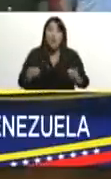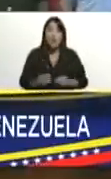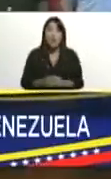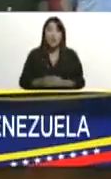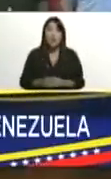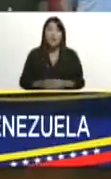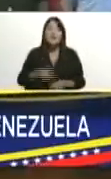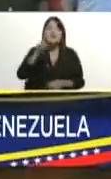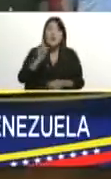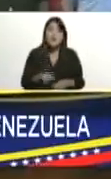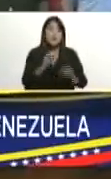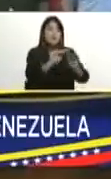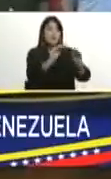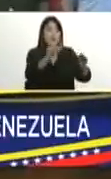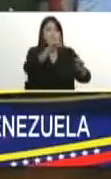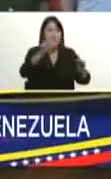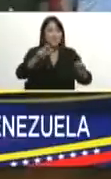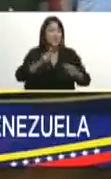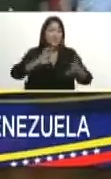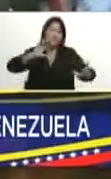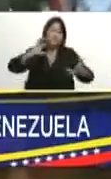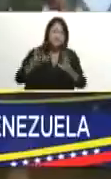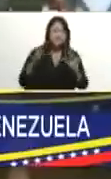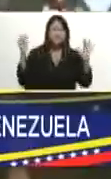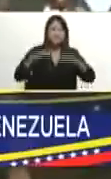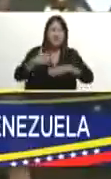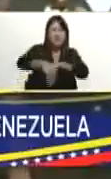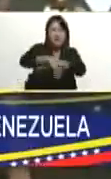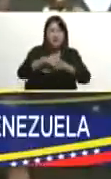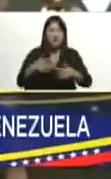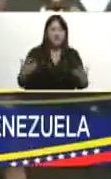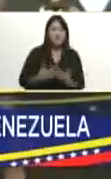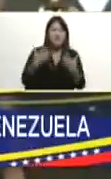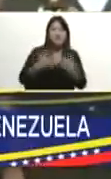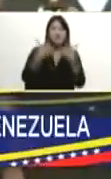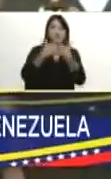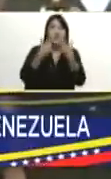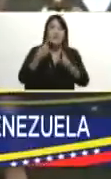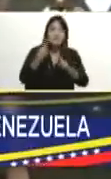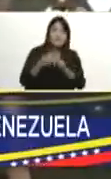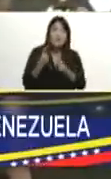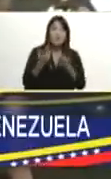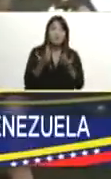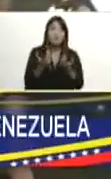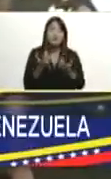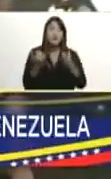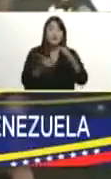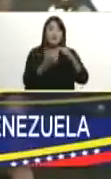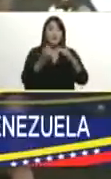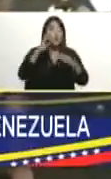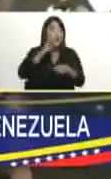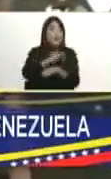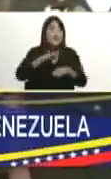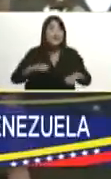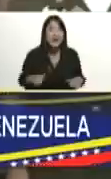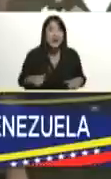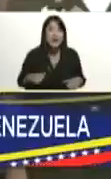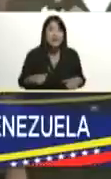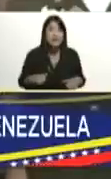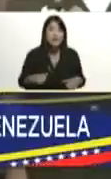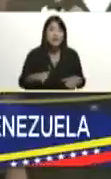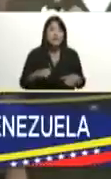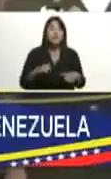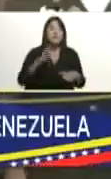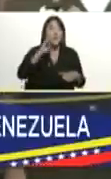la desobediencia civil y, peor aún, incitando a la división de la institución militar al pretender